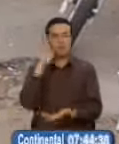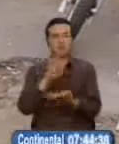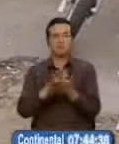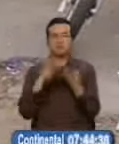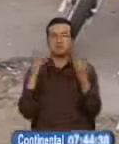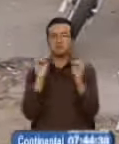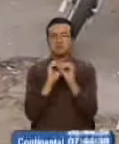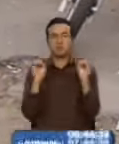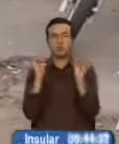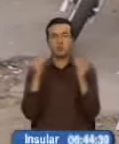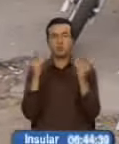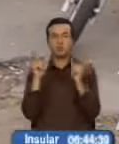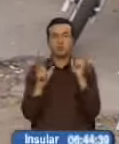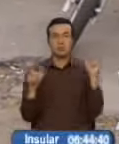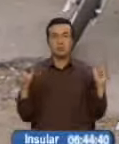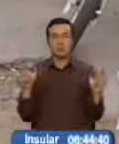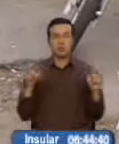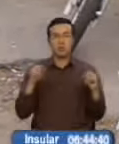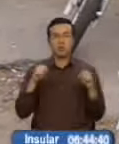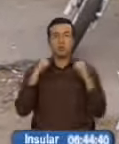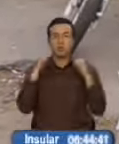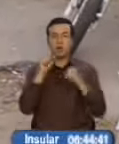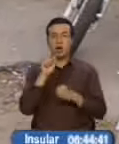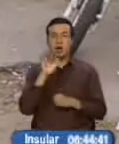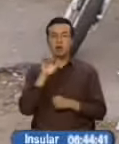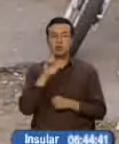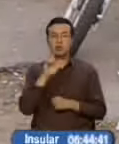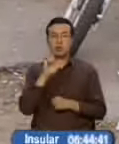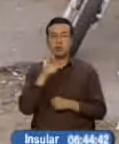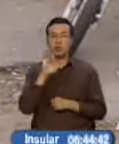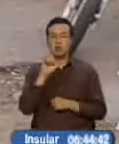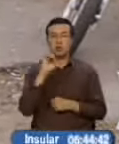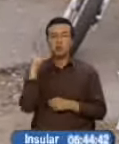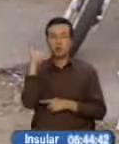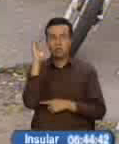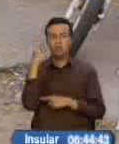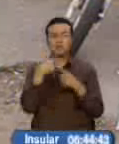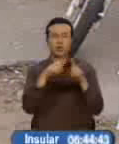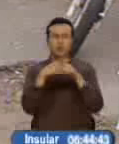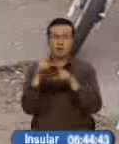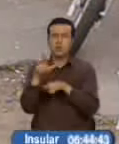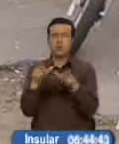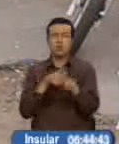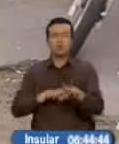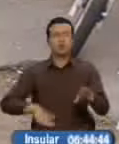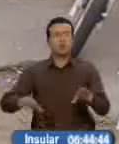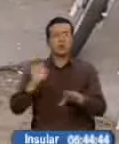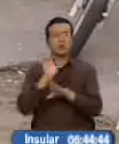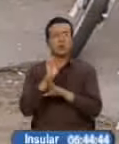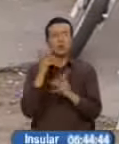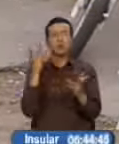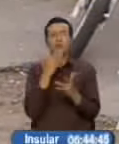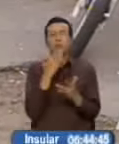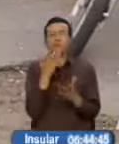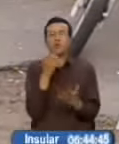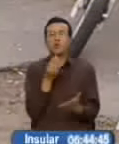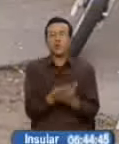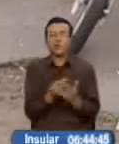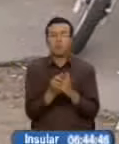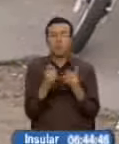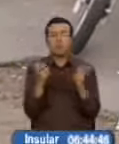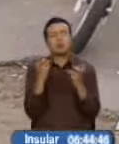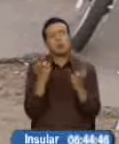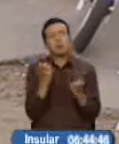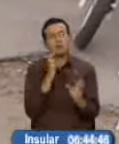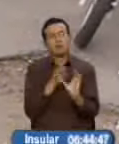una sola. Hay mucha gente, sobre todo hinchas del Atlético Nacional, que han venido desde Colombia y desde diferentes sitios del país. Me refiero al Ecuador, para tratar de conseguir un boleto que les permita